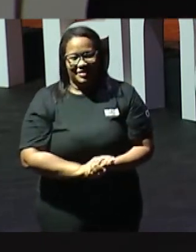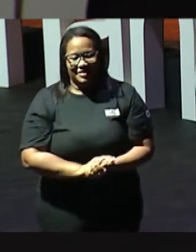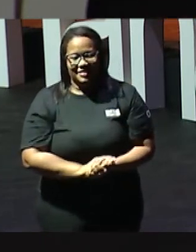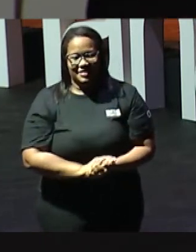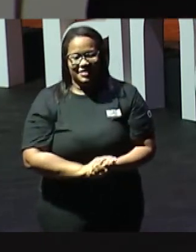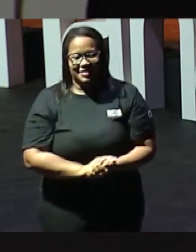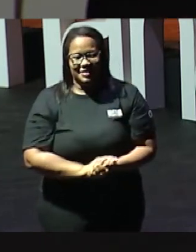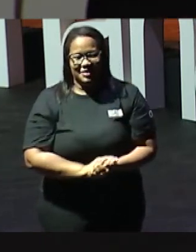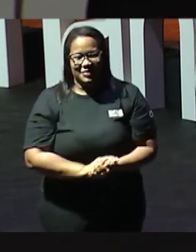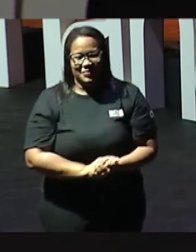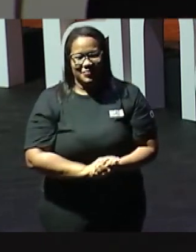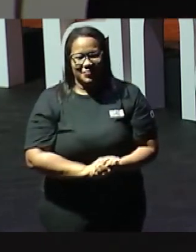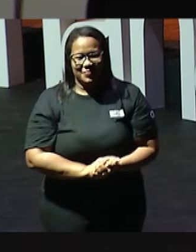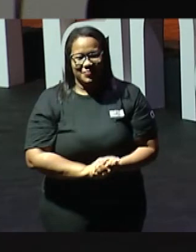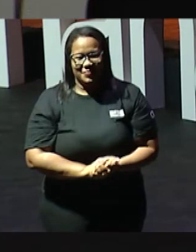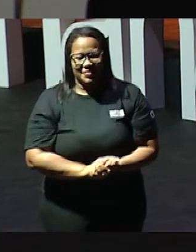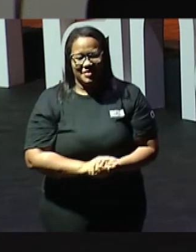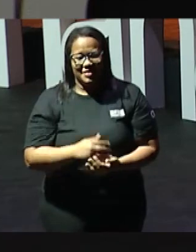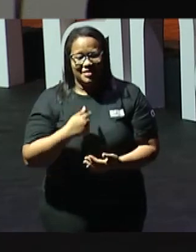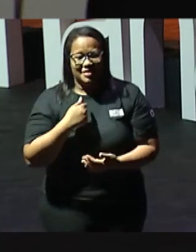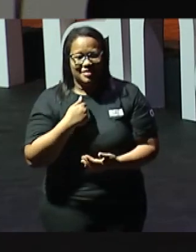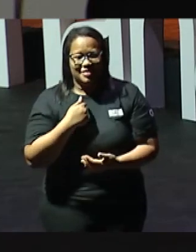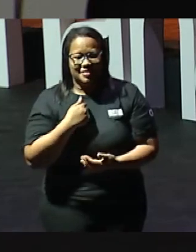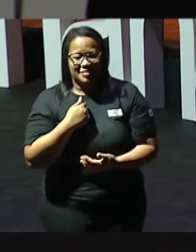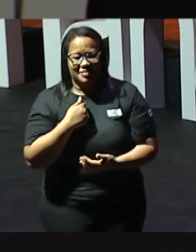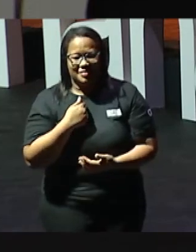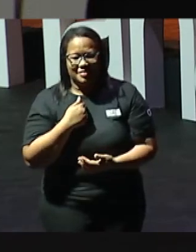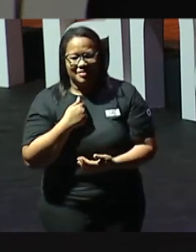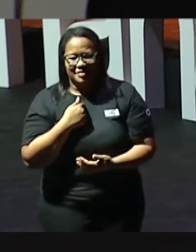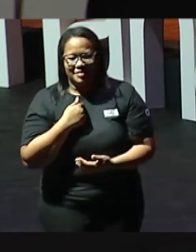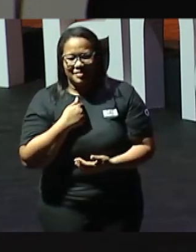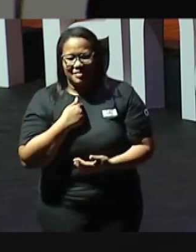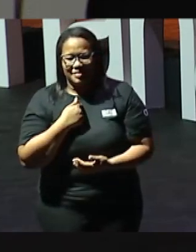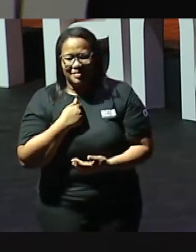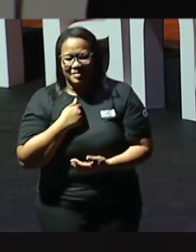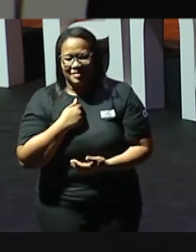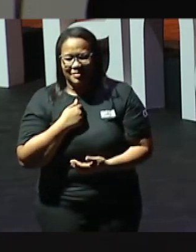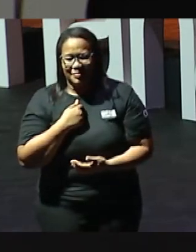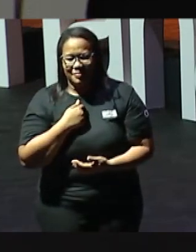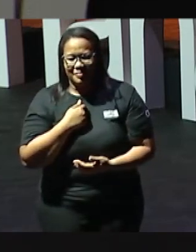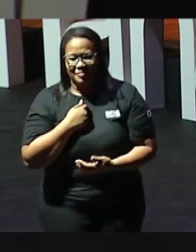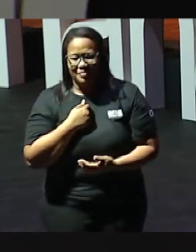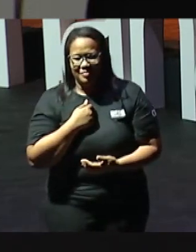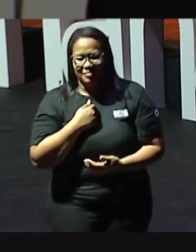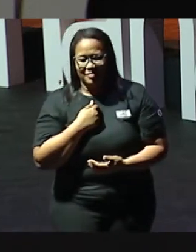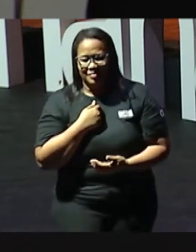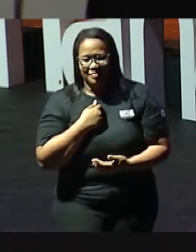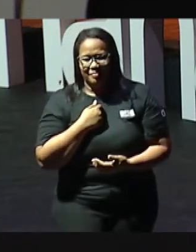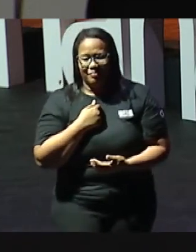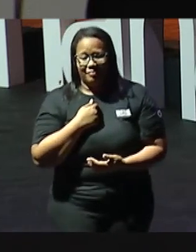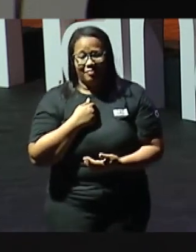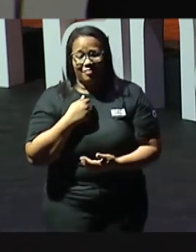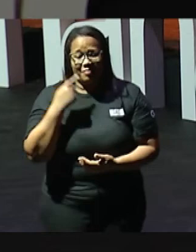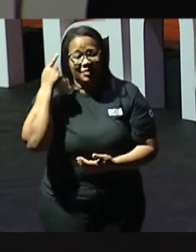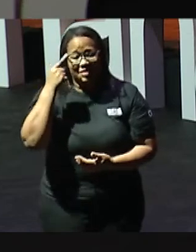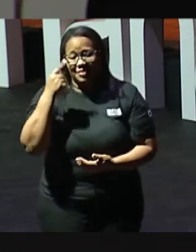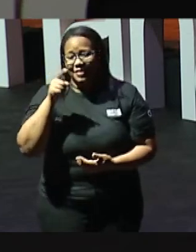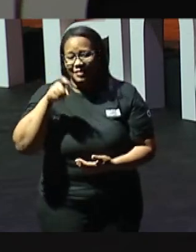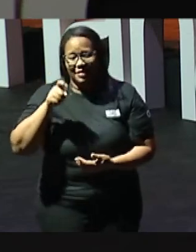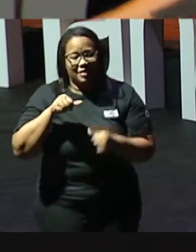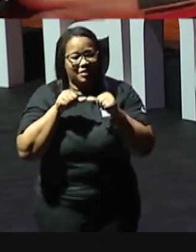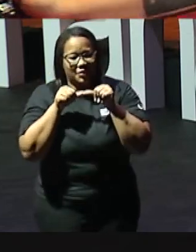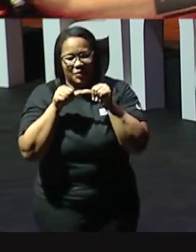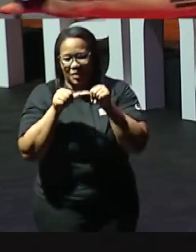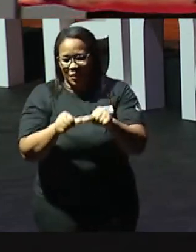y no quedaba de otra ya habíamos dado demasiado paso todavía que hacerlo o sea hay veces en la vida que tú tienes que arrojar